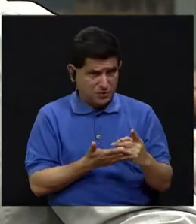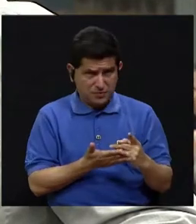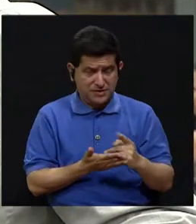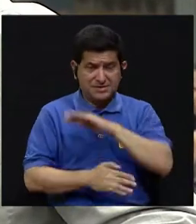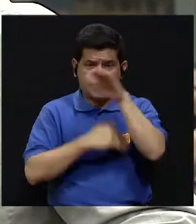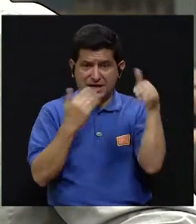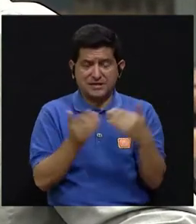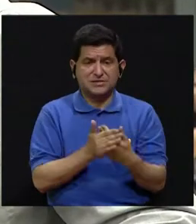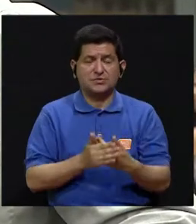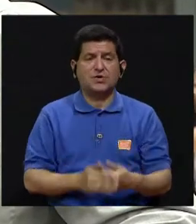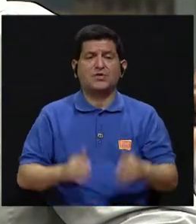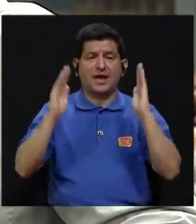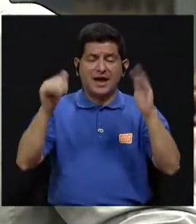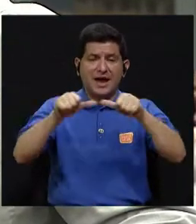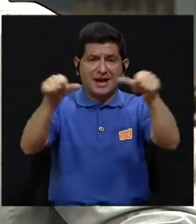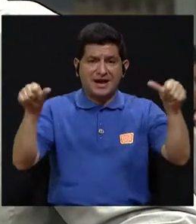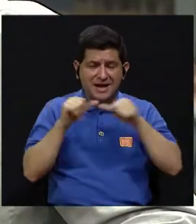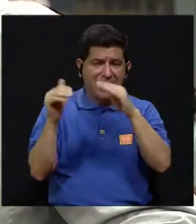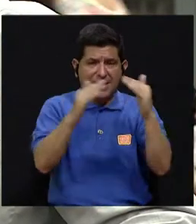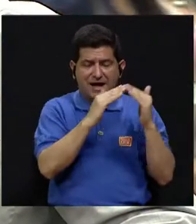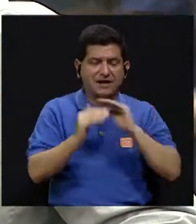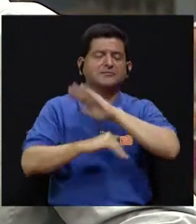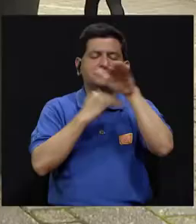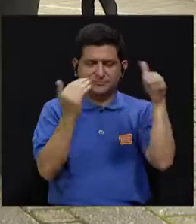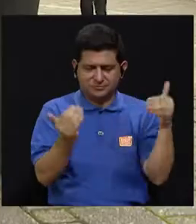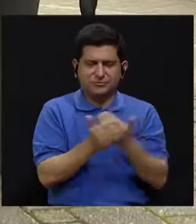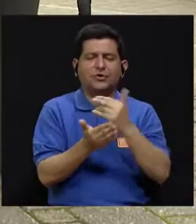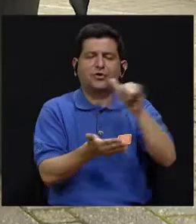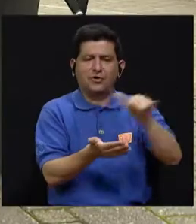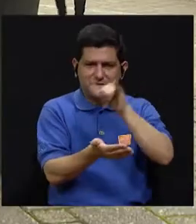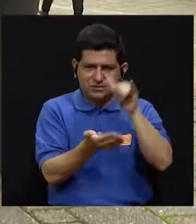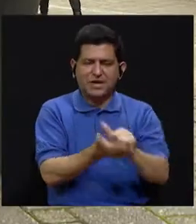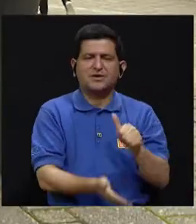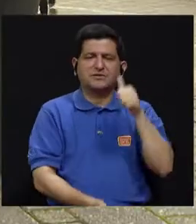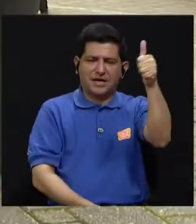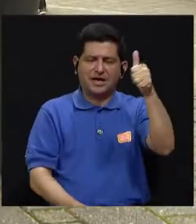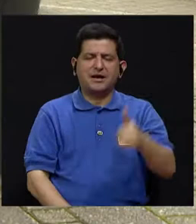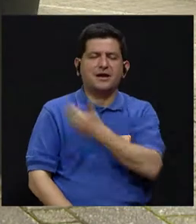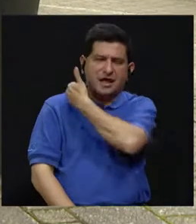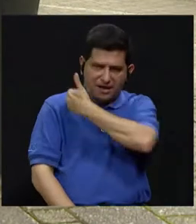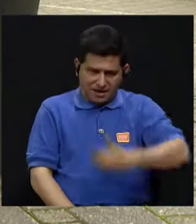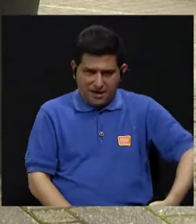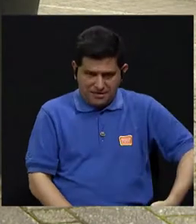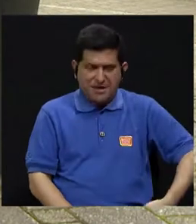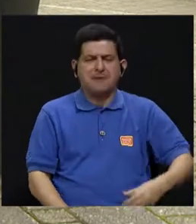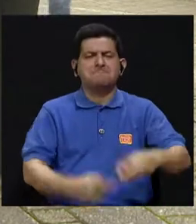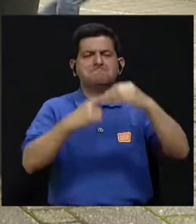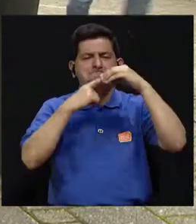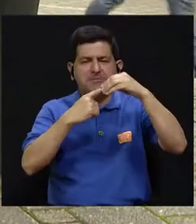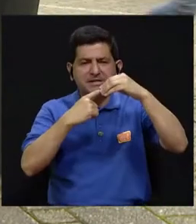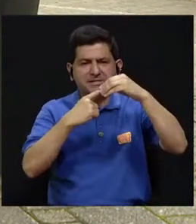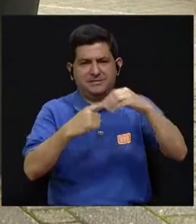del gran área metropolitana. Sí, básicamente toda la zona de San José, Alajuela, Heredia, es donde